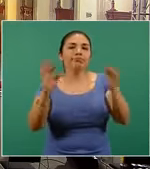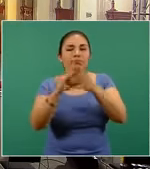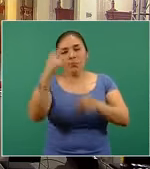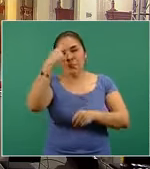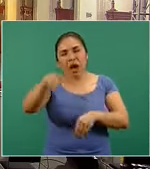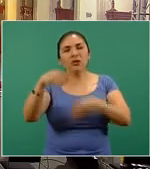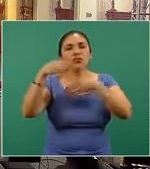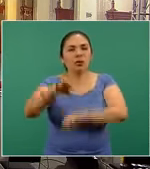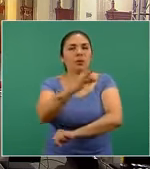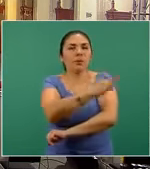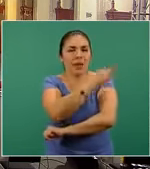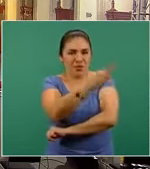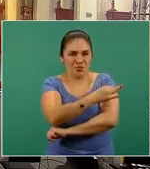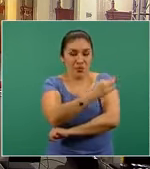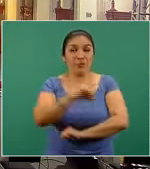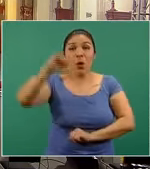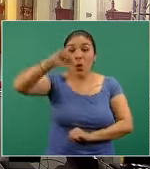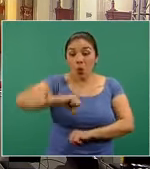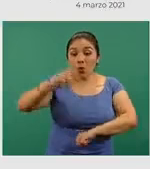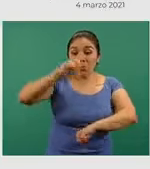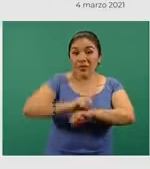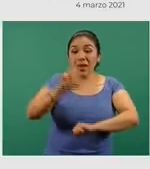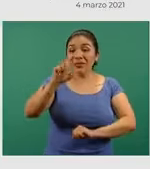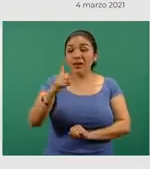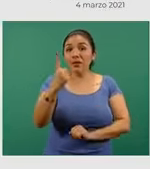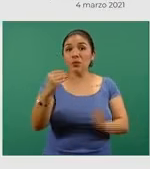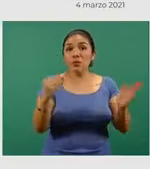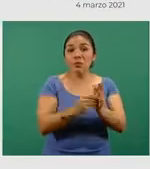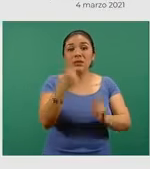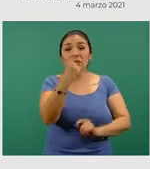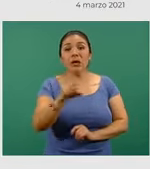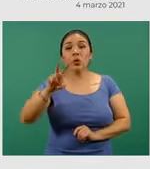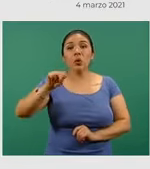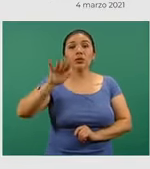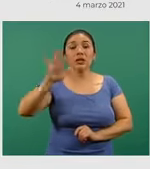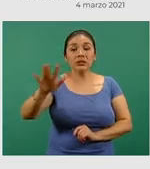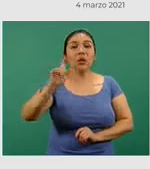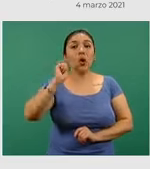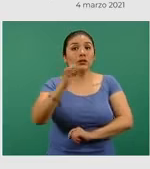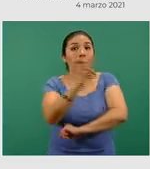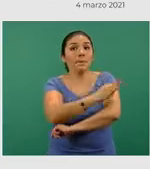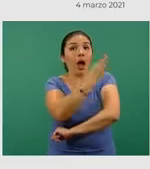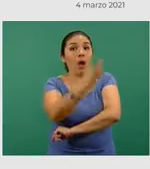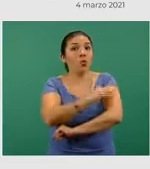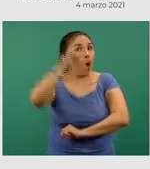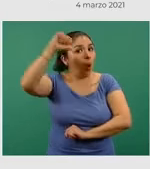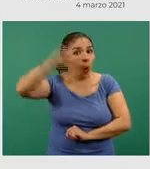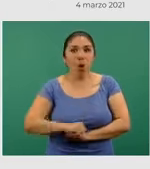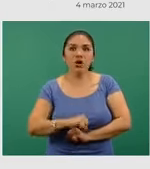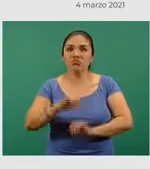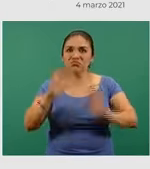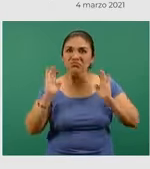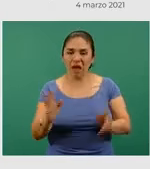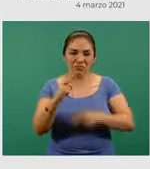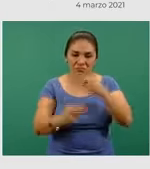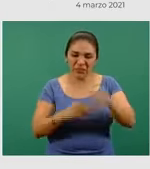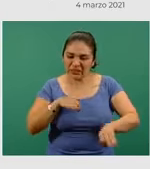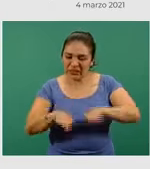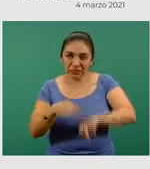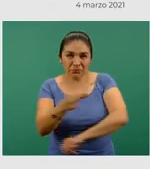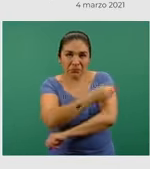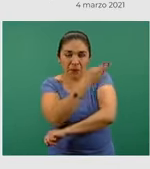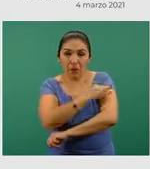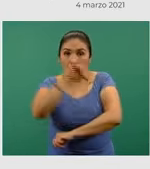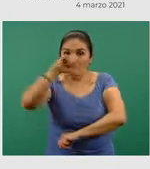de Vacunación. Para el día de hoy, 31.185 son las dosis aplicadas que se reportan hasta el punto de